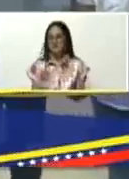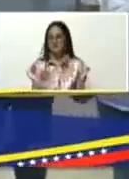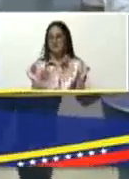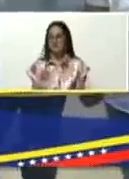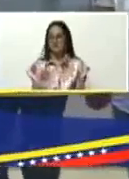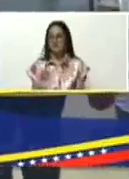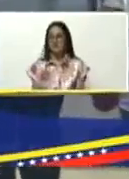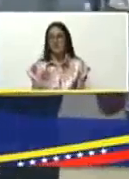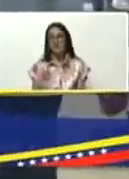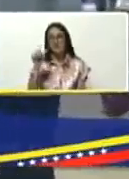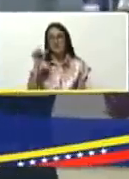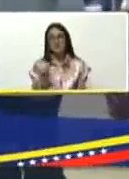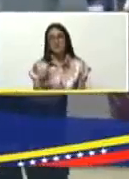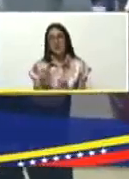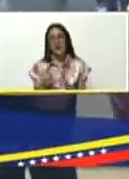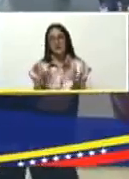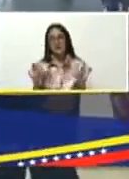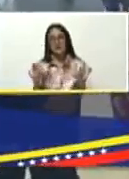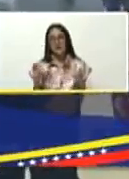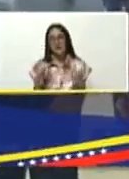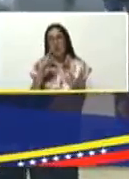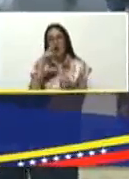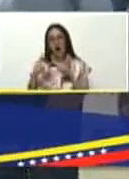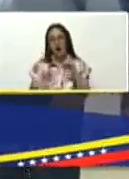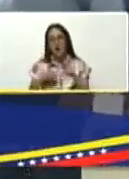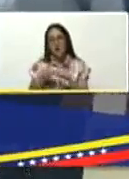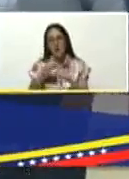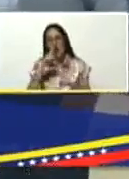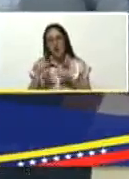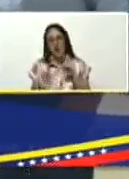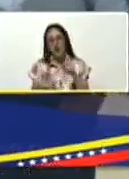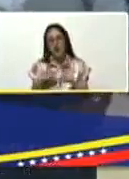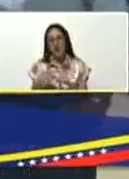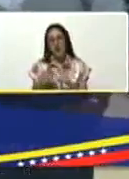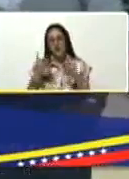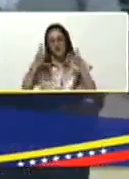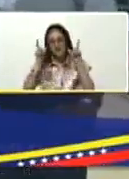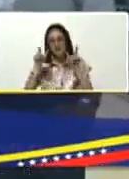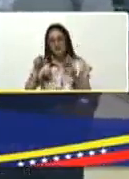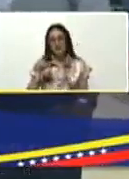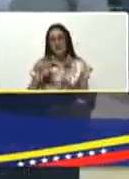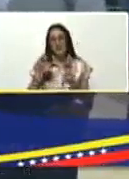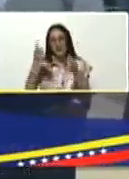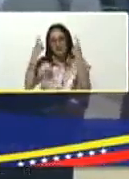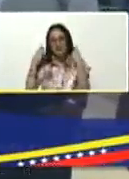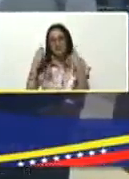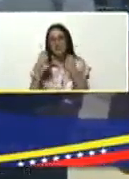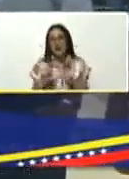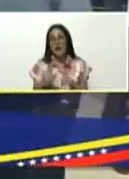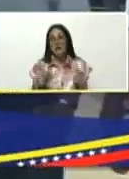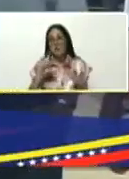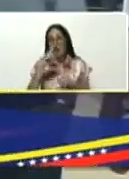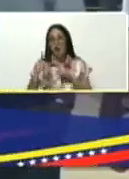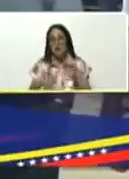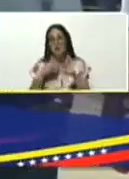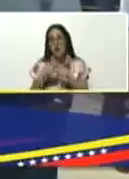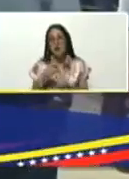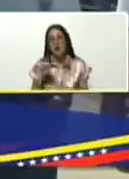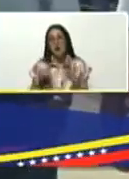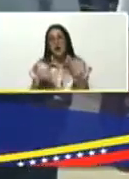me decía una cifra del crecimiento interanual de la ganadería bufalina. ¿Cuál es esa cifra? El crecimiento interanual es entre